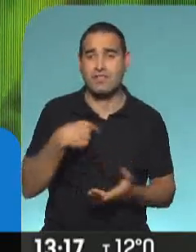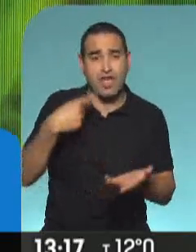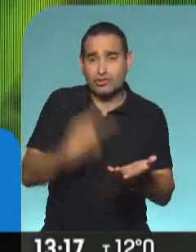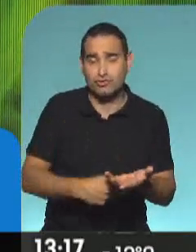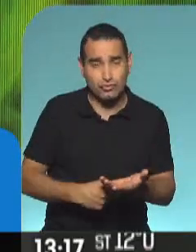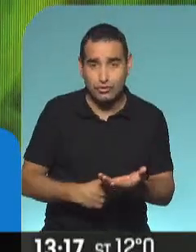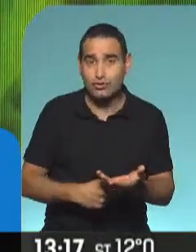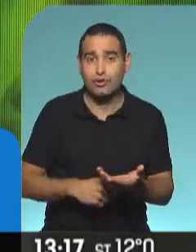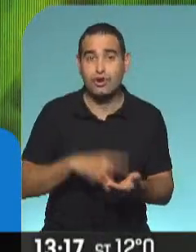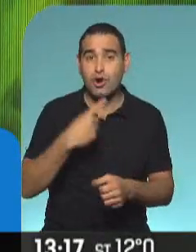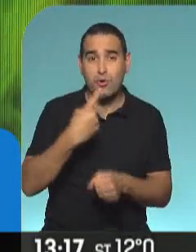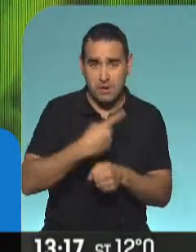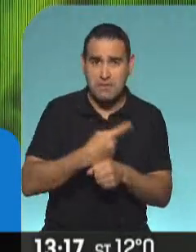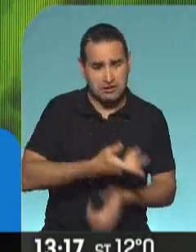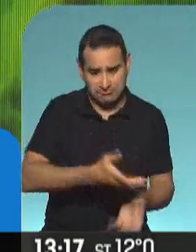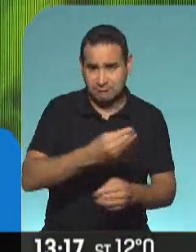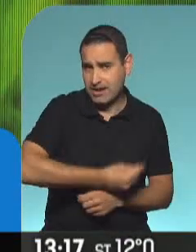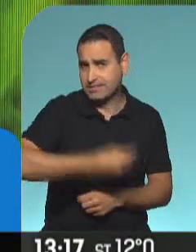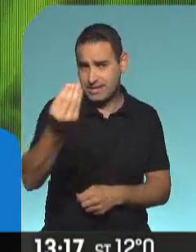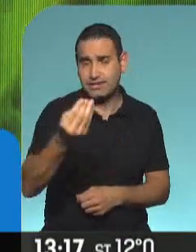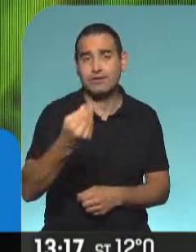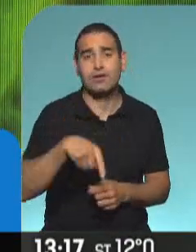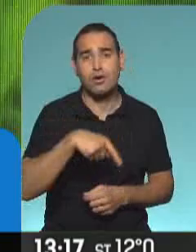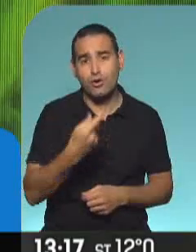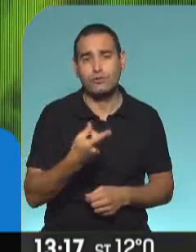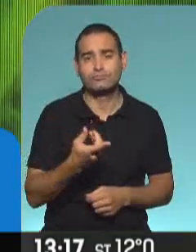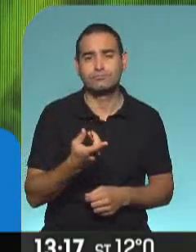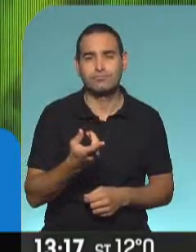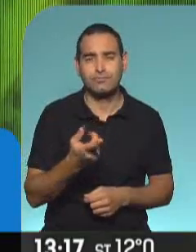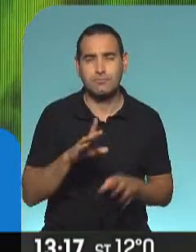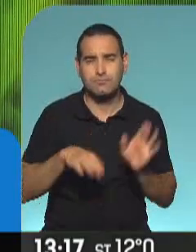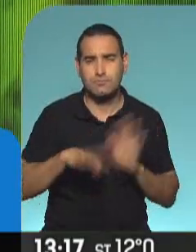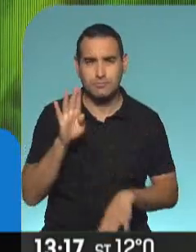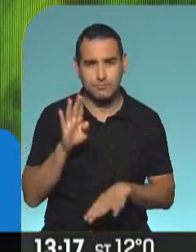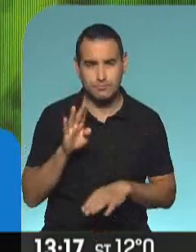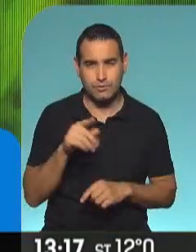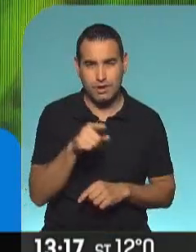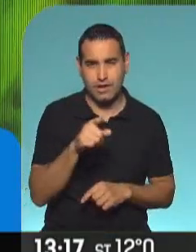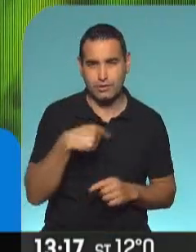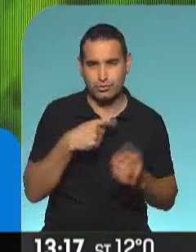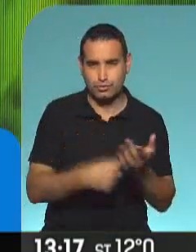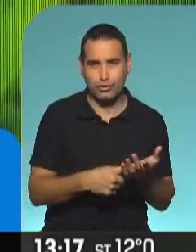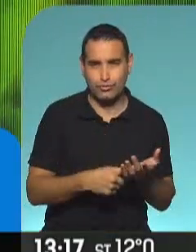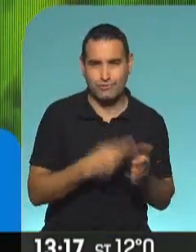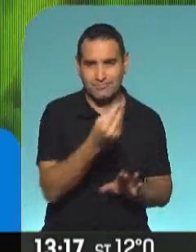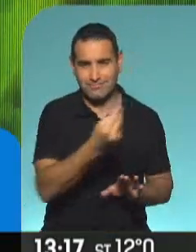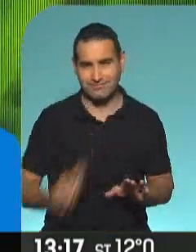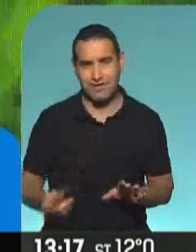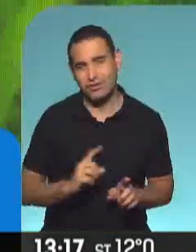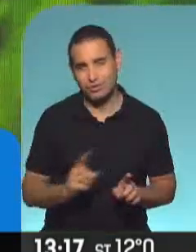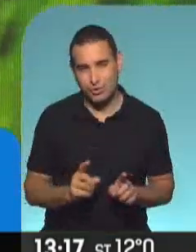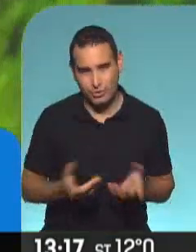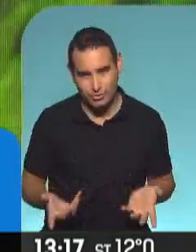de que quienes eran primeros asciendan, que desciendan los equipos. Bueno, en la mayoría se tomó el criterio de que no descienda, justamente para no